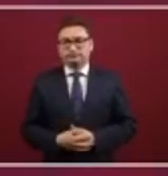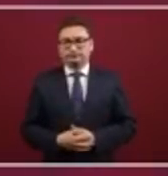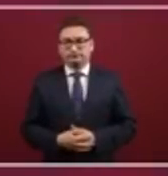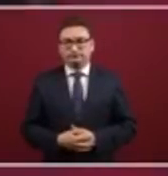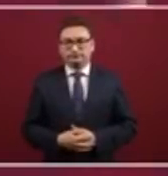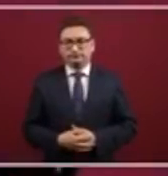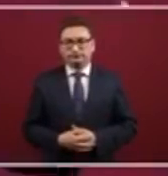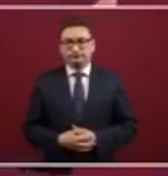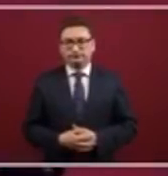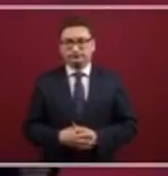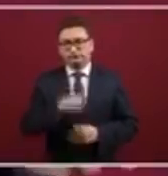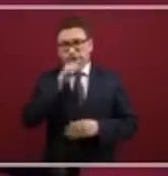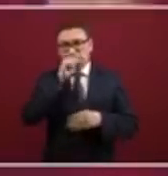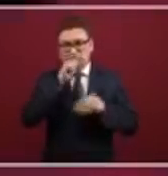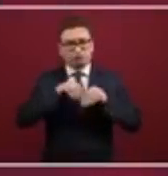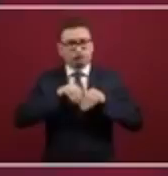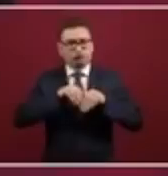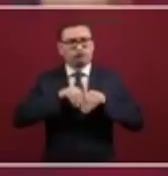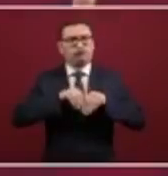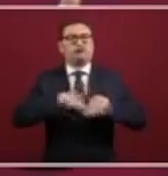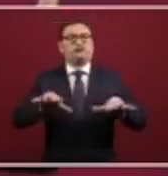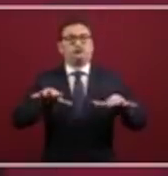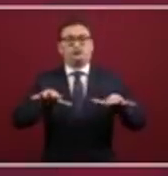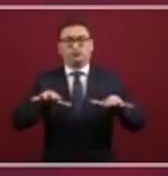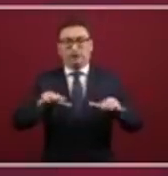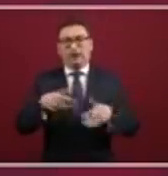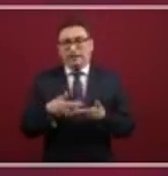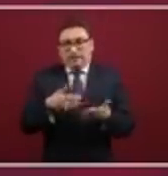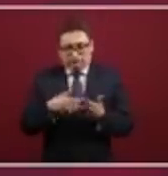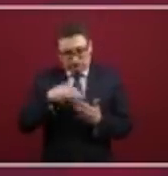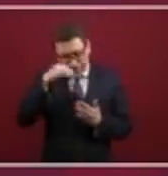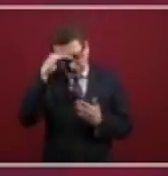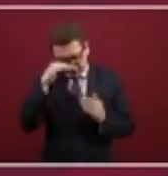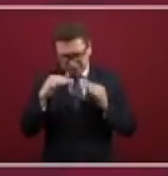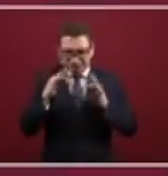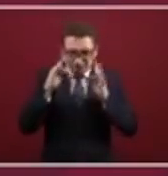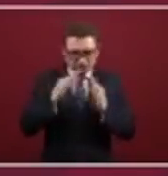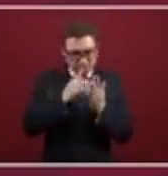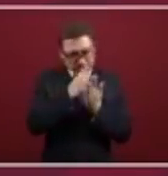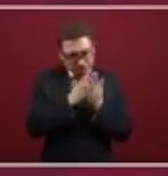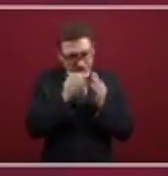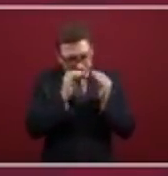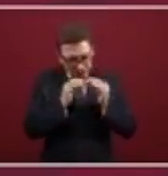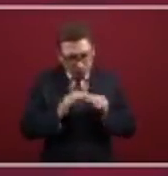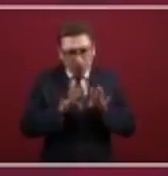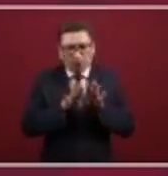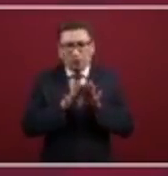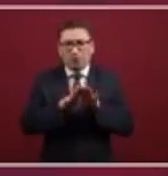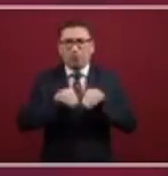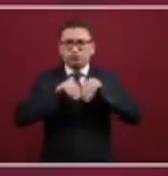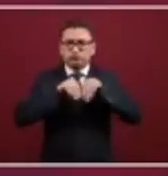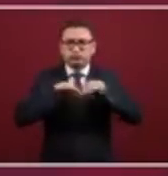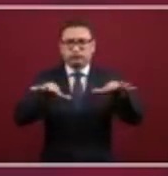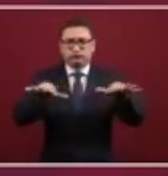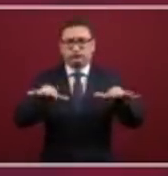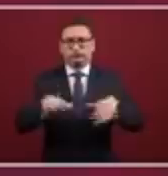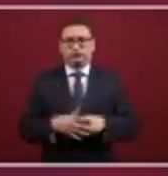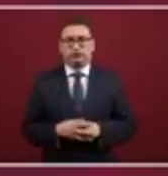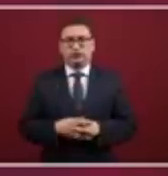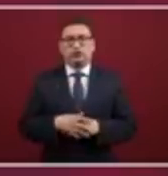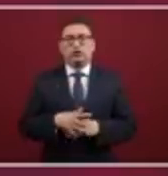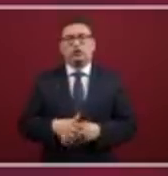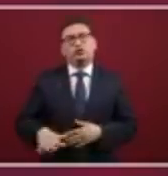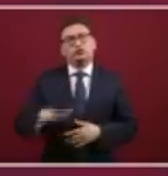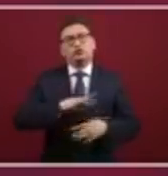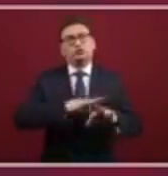la difusión un gran plan de difusión con información de verónica